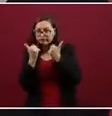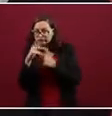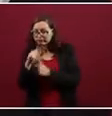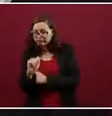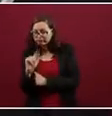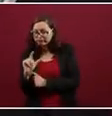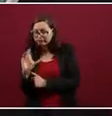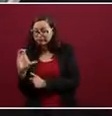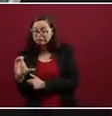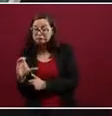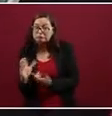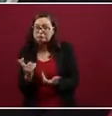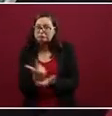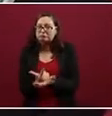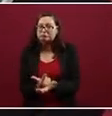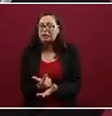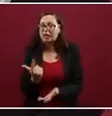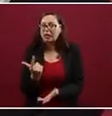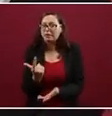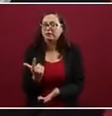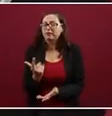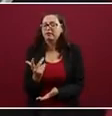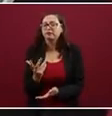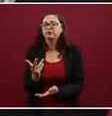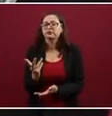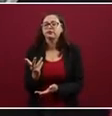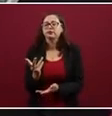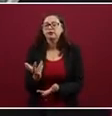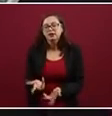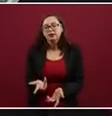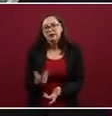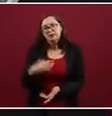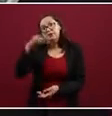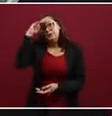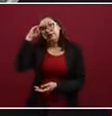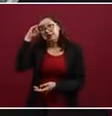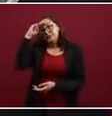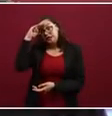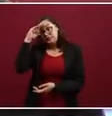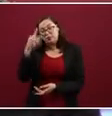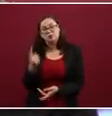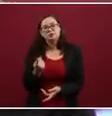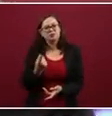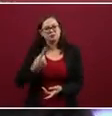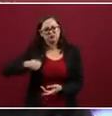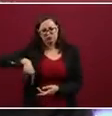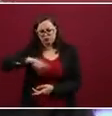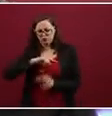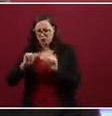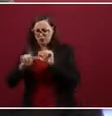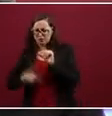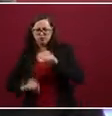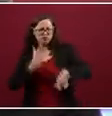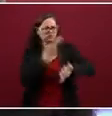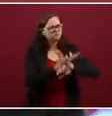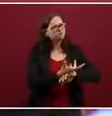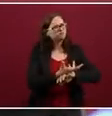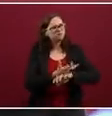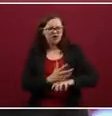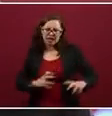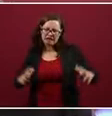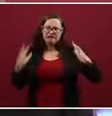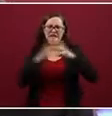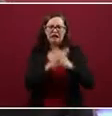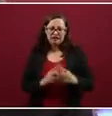Pensamos, estimamos que entrar a una guerra comercial nos va a costar a México ¿qué? ¿Cómo lo podríamos traducir